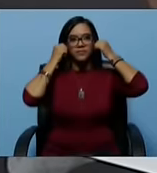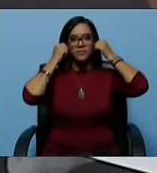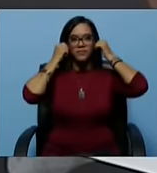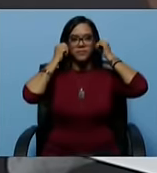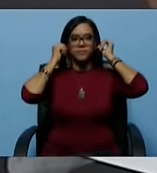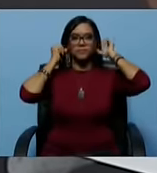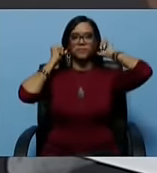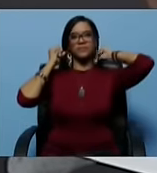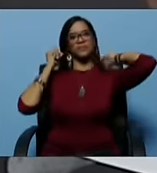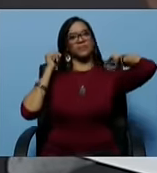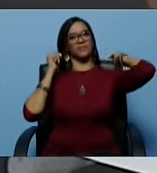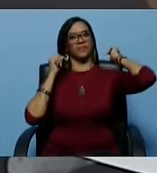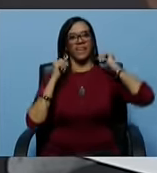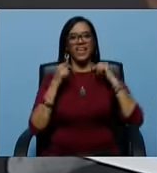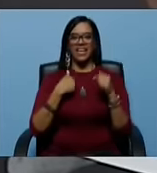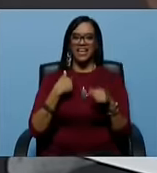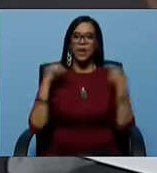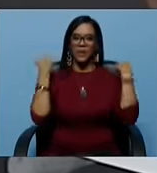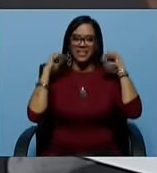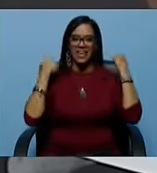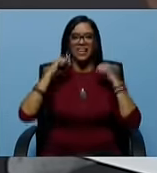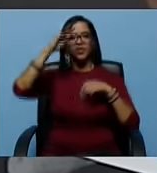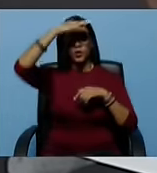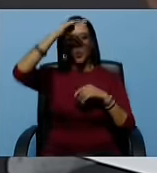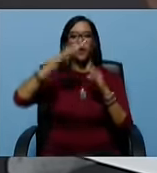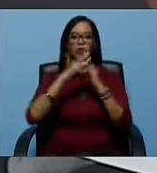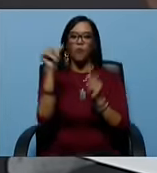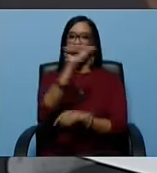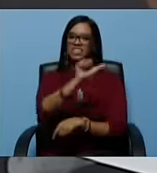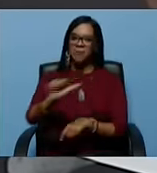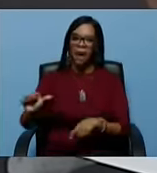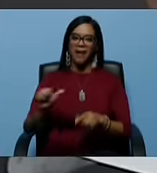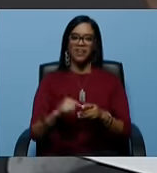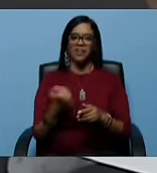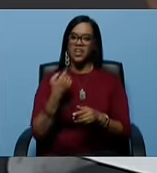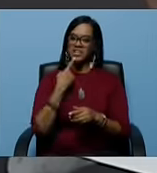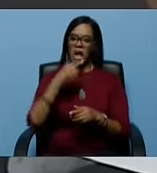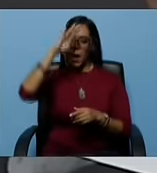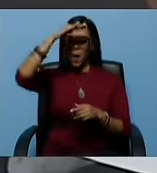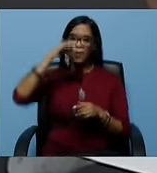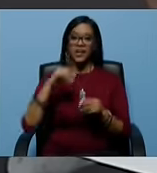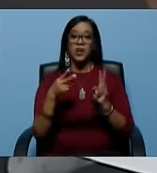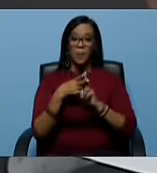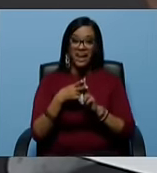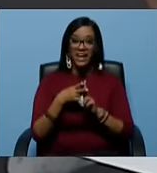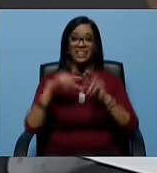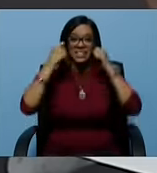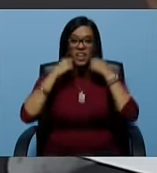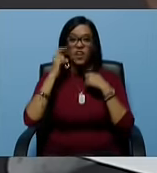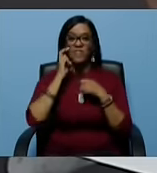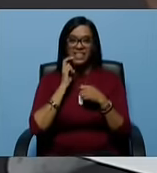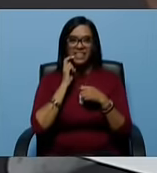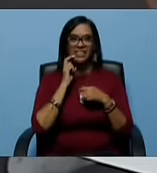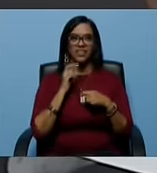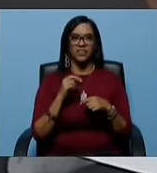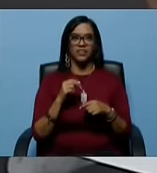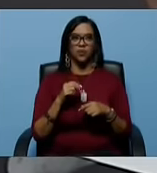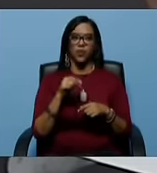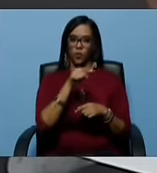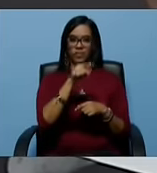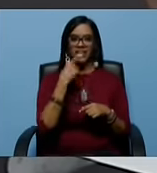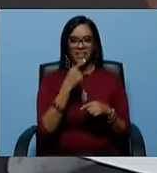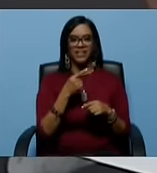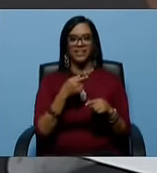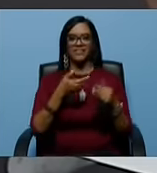Y yo ensayando eso en Cuba toda una semana. Y yo decía en Cuba, numeral, Sayona fascista. Y usted tiene que ser